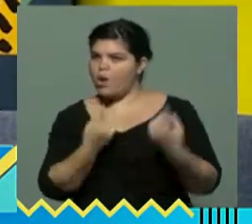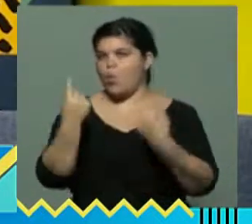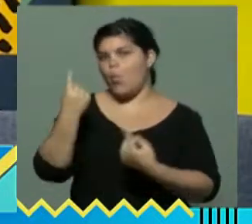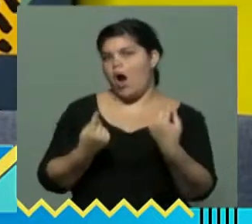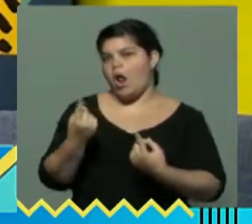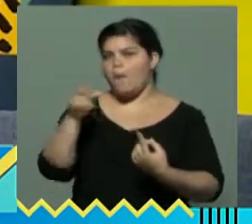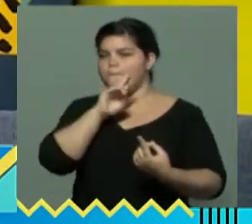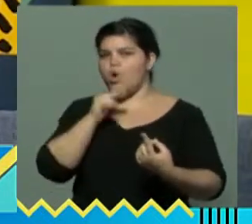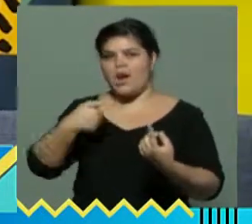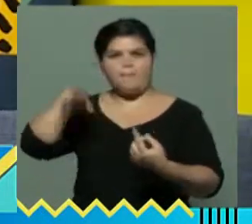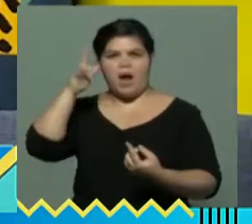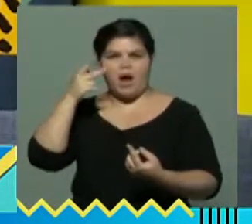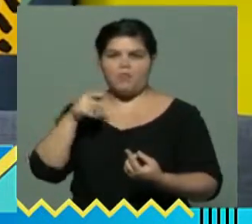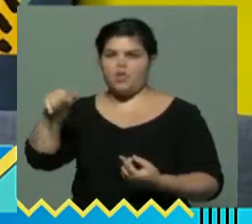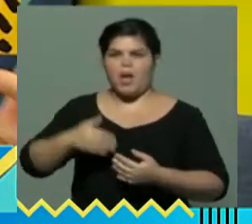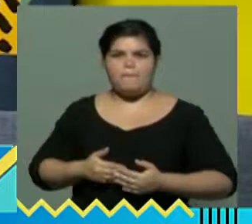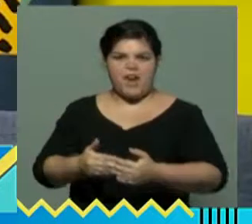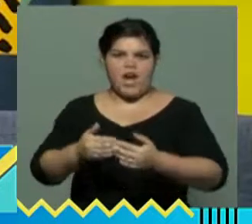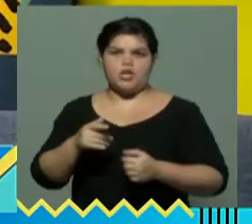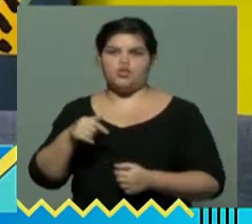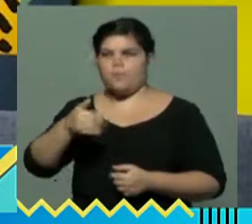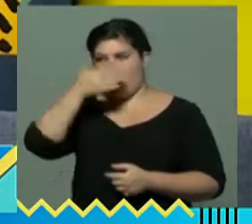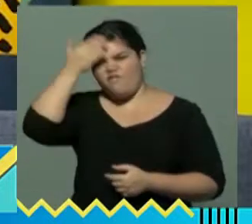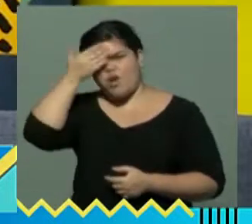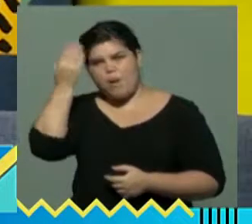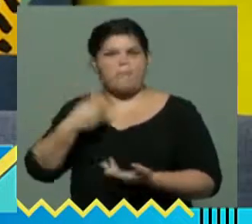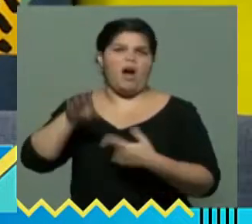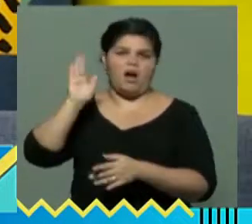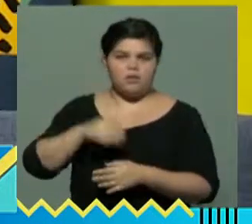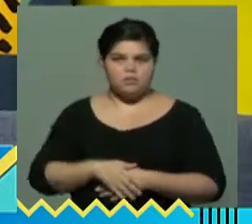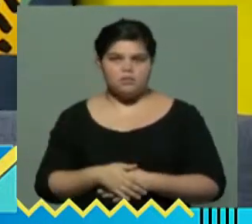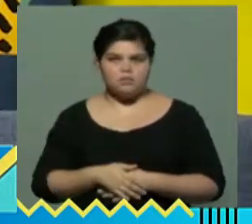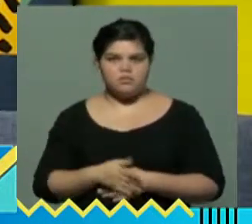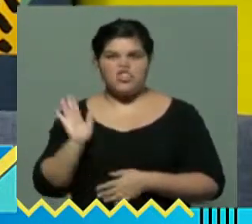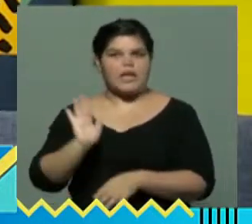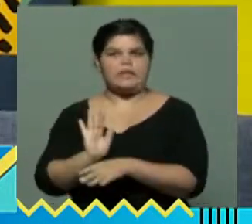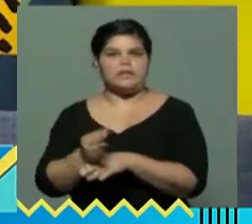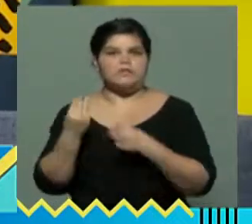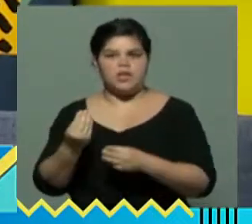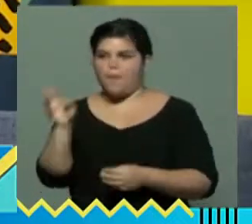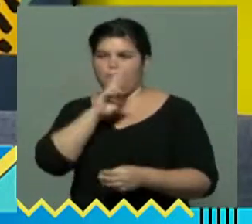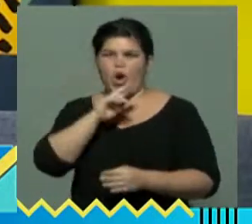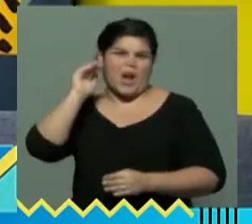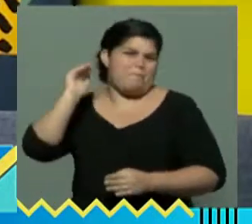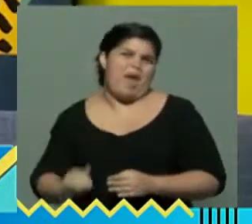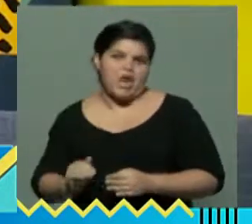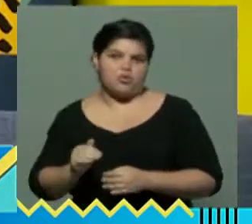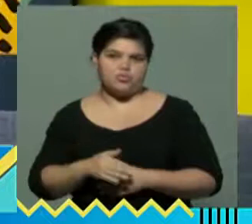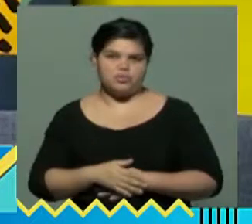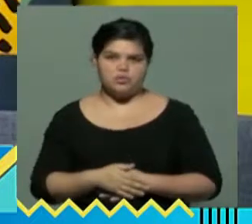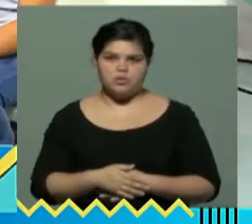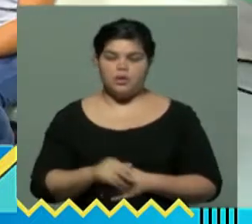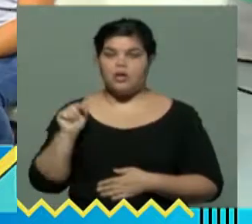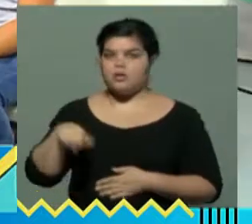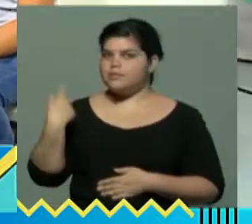mujer es más conflictiva, porque se puede quedar embarazada, porque se puede enfermar más seguido. Entonces la mujer siempre se va a ver más desfavorecida que el hombre. Por eso es